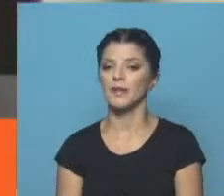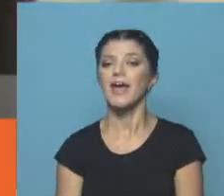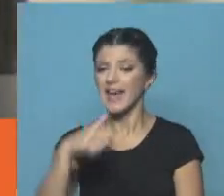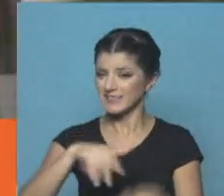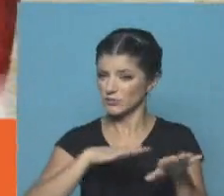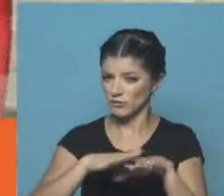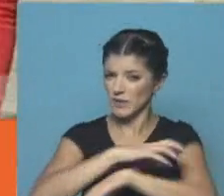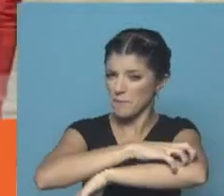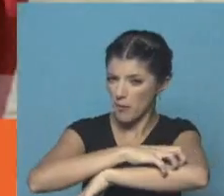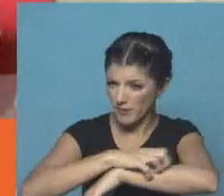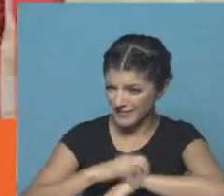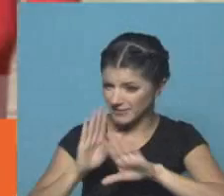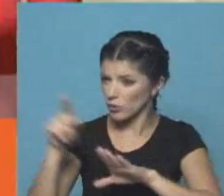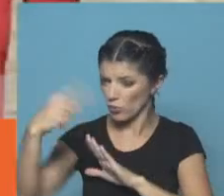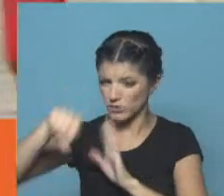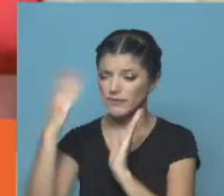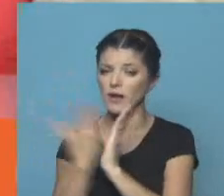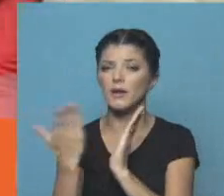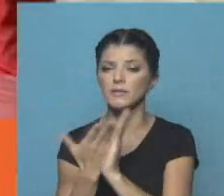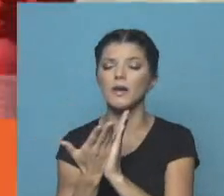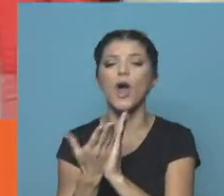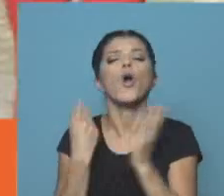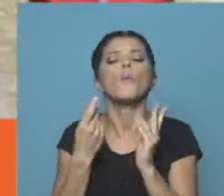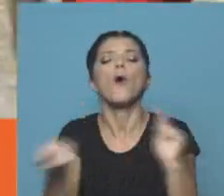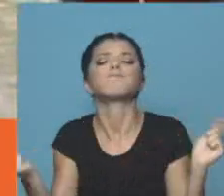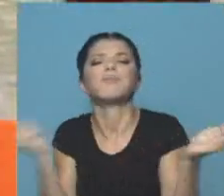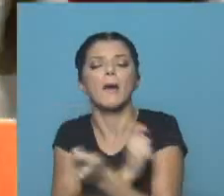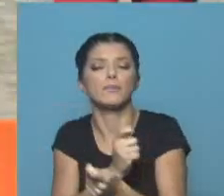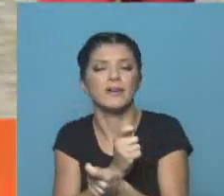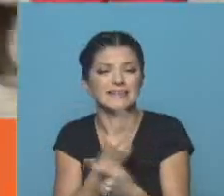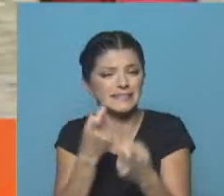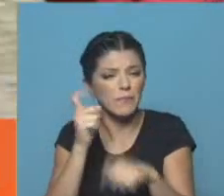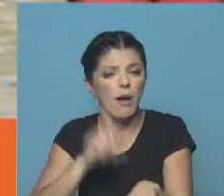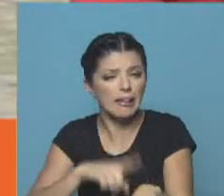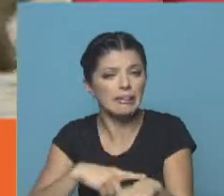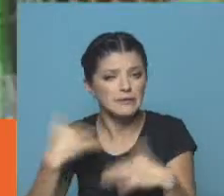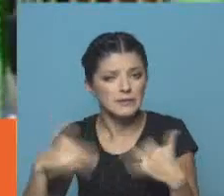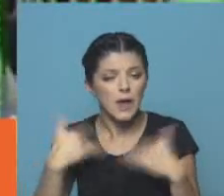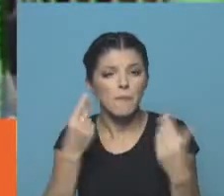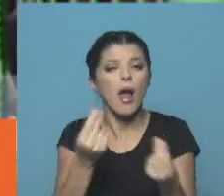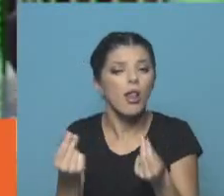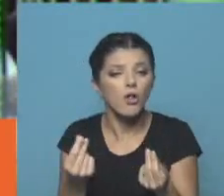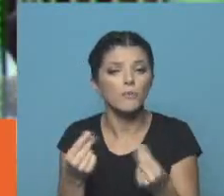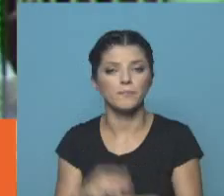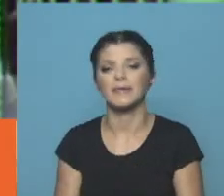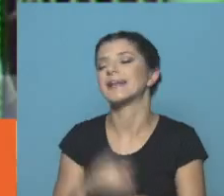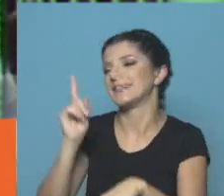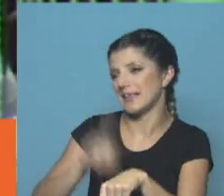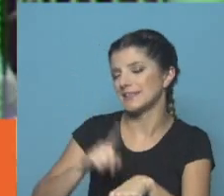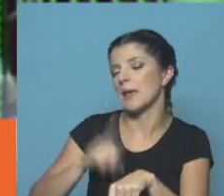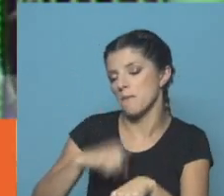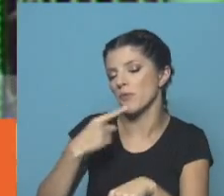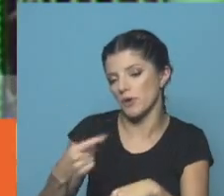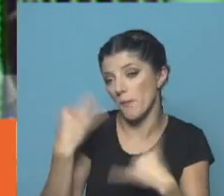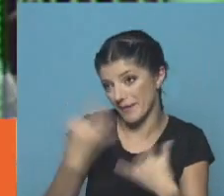pobreza niñez, como ustedes analizan, ¿cuánto cuesta revertirse? Y mira, los costos nosotros los tenemos estimados. ¿Cuánto tiempo en todo caso